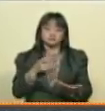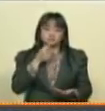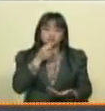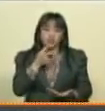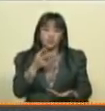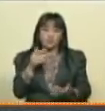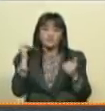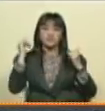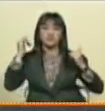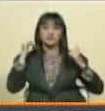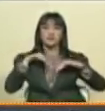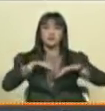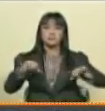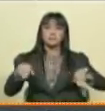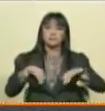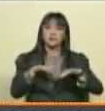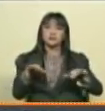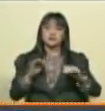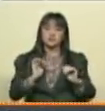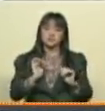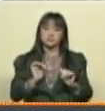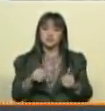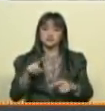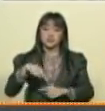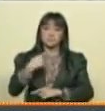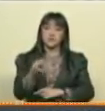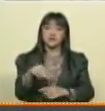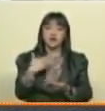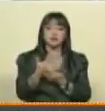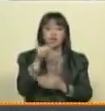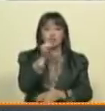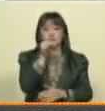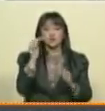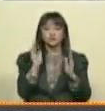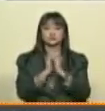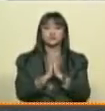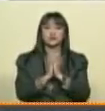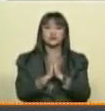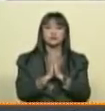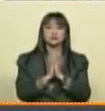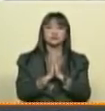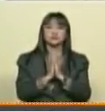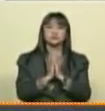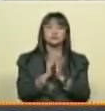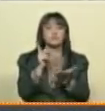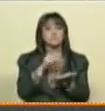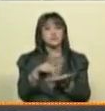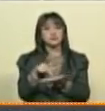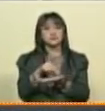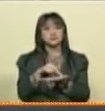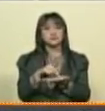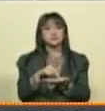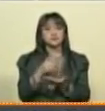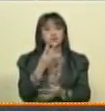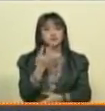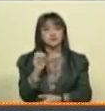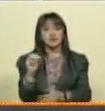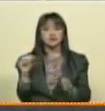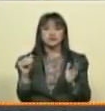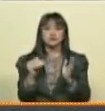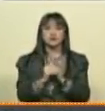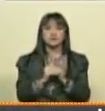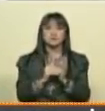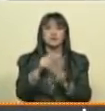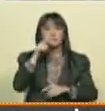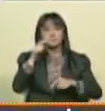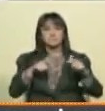será el Festival Playero, que va a iniciar el día de mañana hasta el Domingo Santo, con la participación de unos 30.000